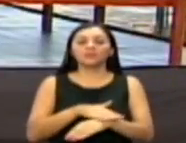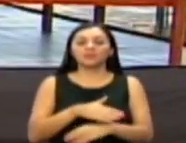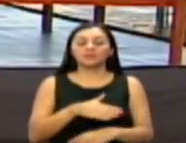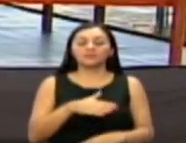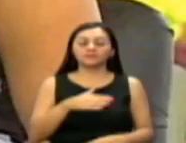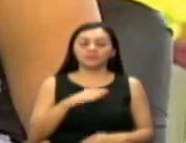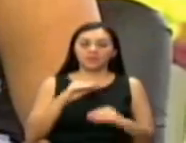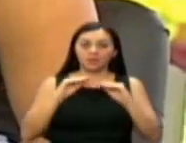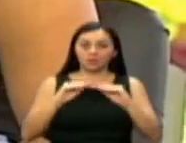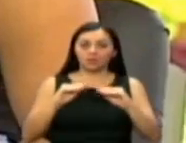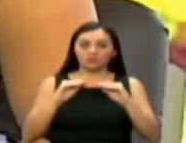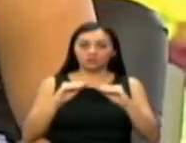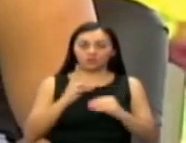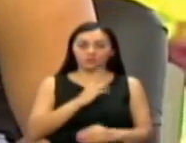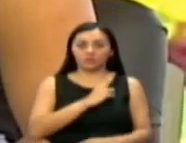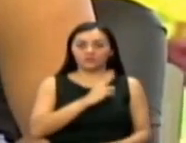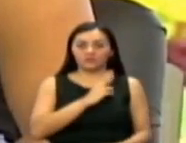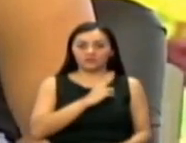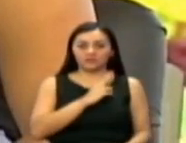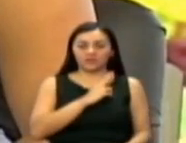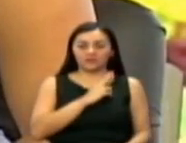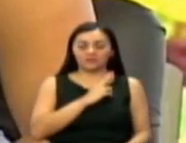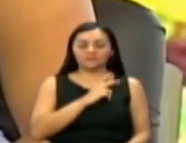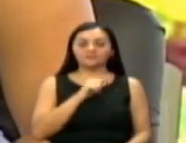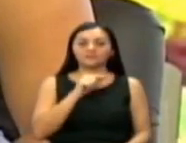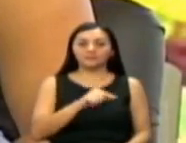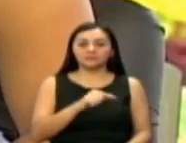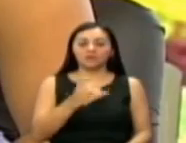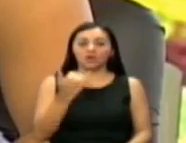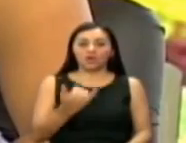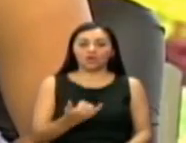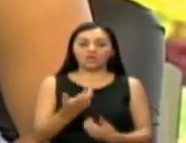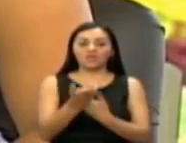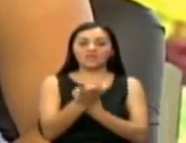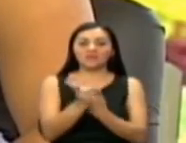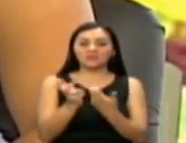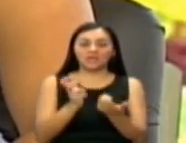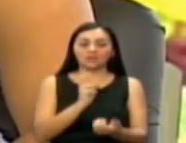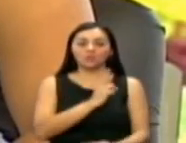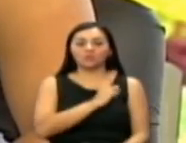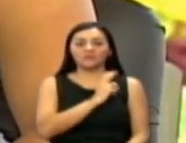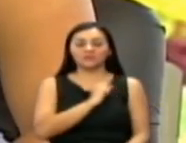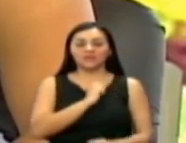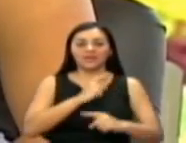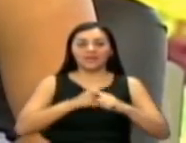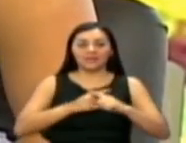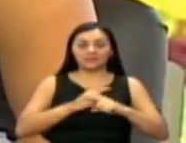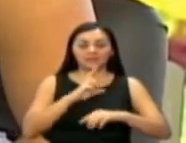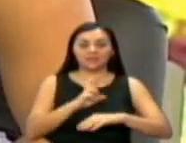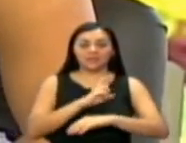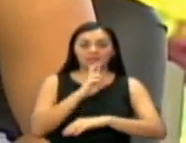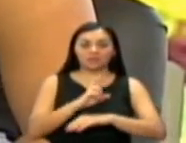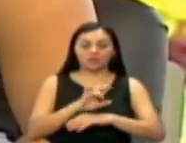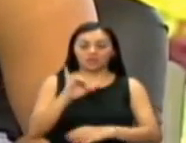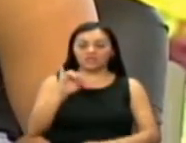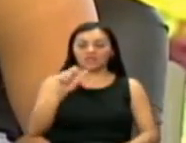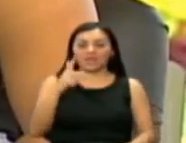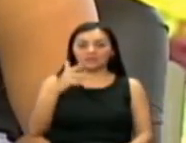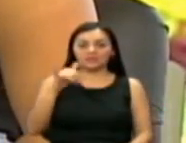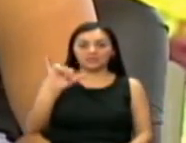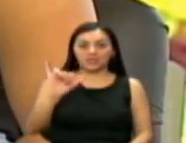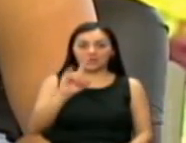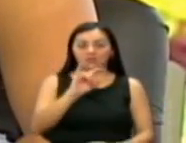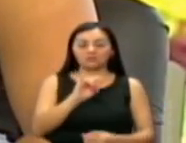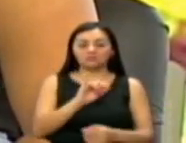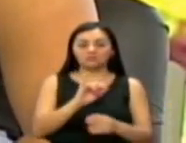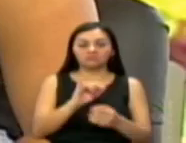usted considera a IHH como el proyecto más importante. ¿Le sorprendieron tal vez las declaraciones del exrector Fernando Albericio, que habla de irregularidades por la